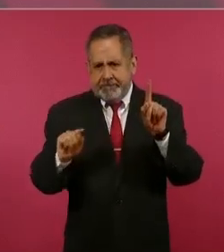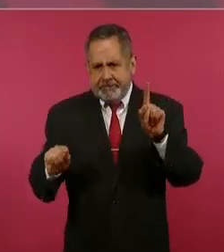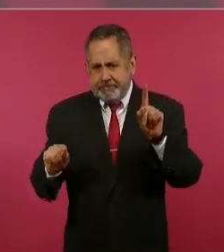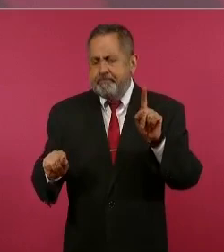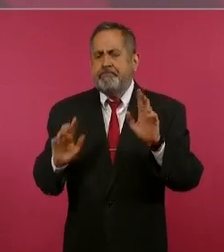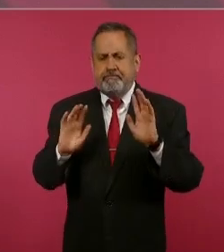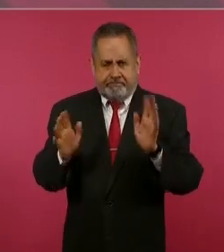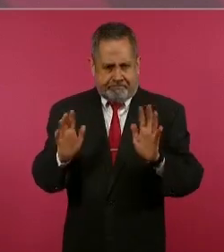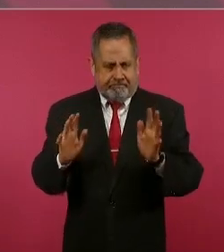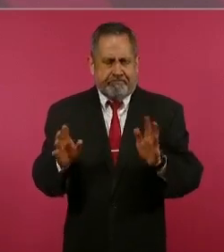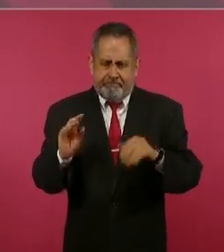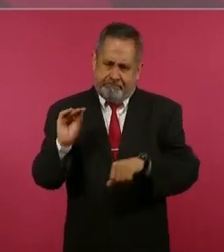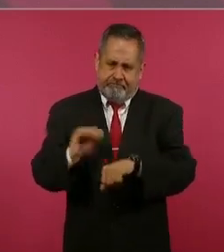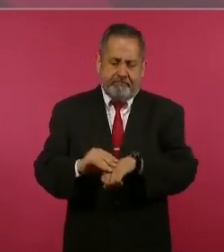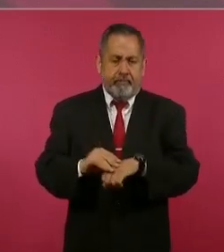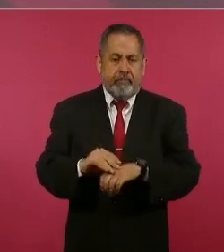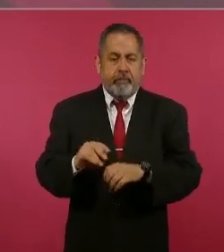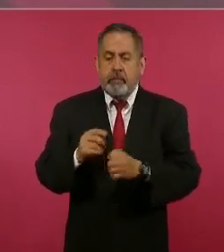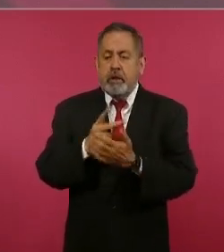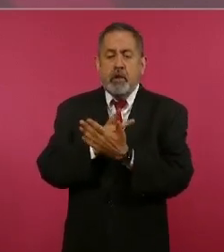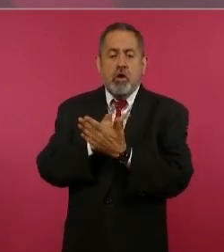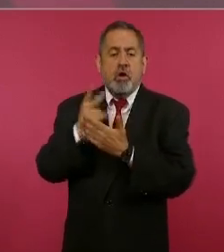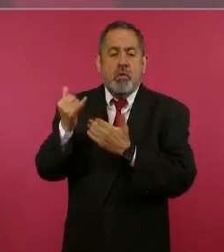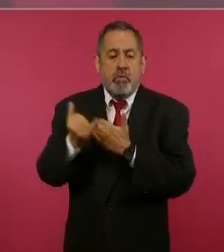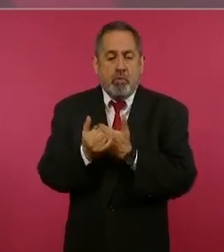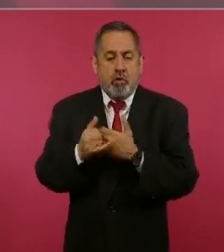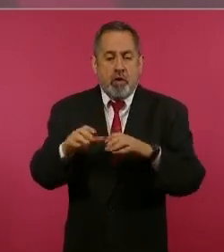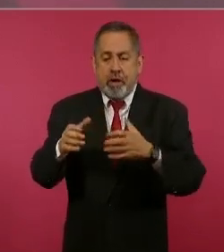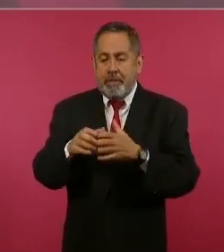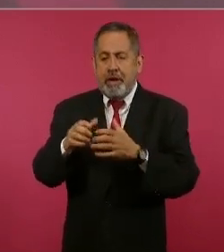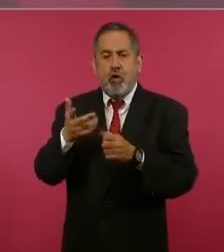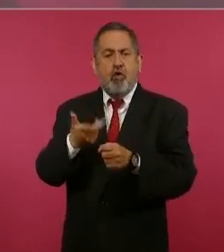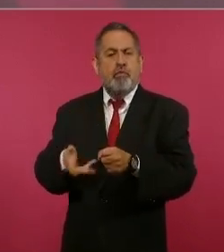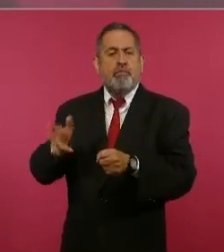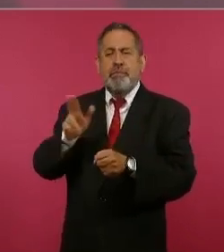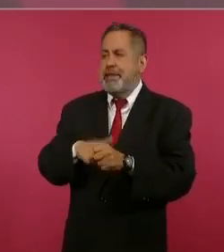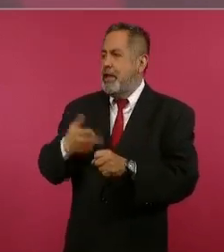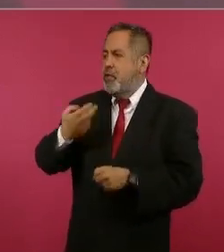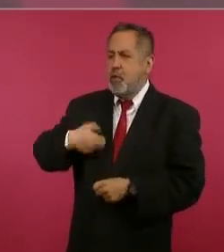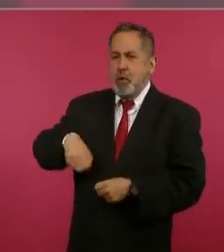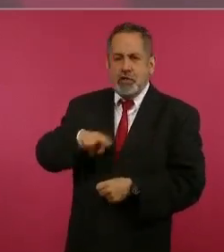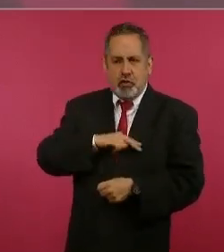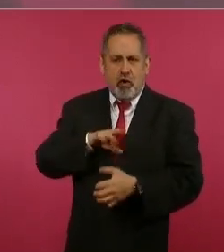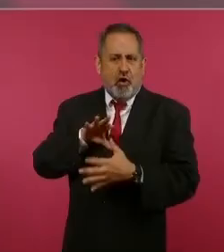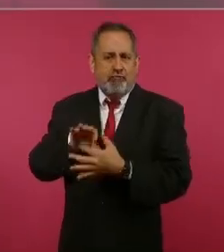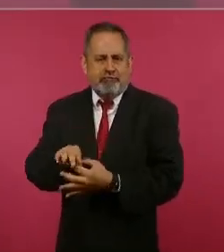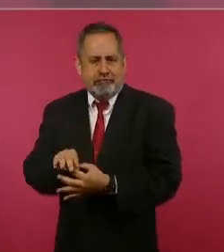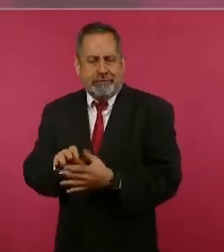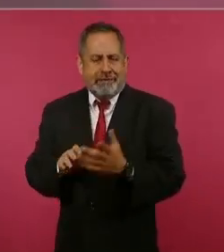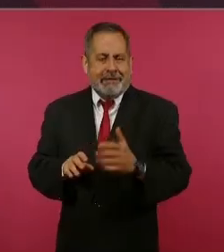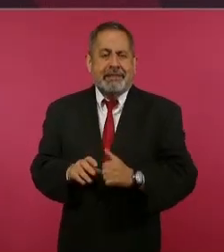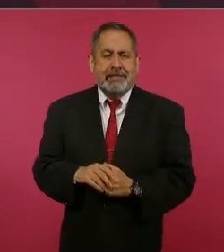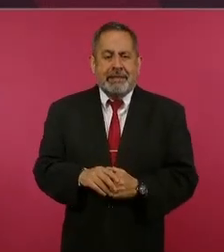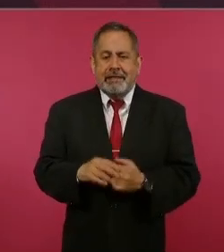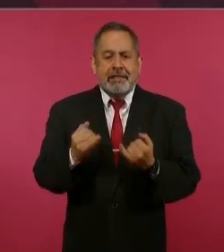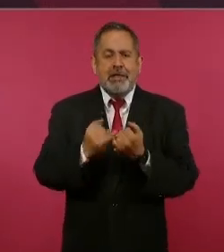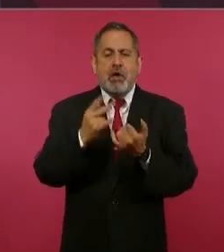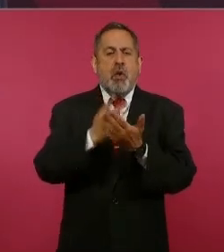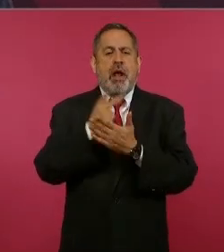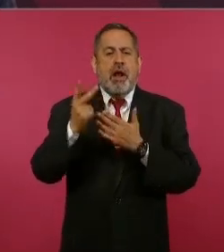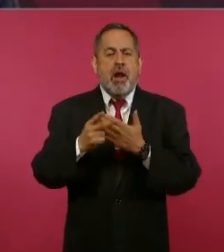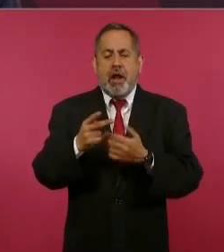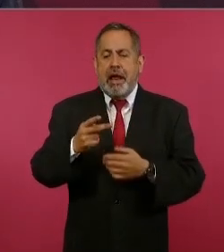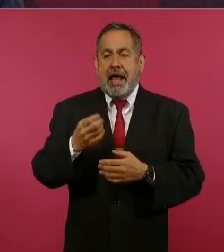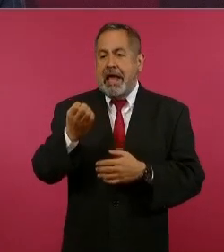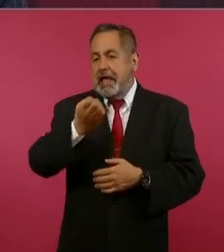con el programa La Clínica es Nuestra, como el programa La Escuela